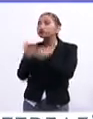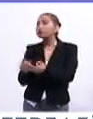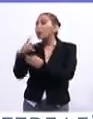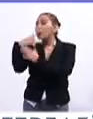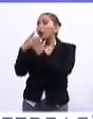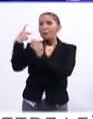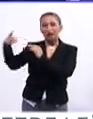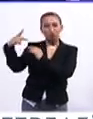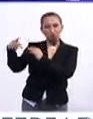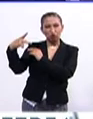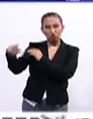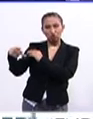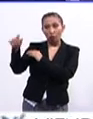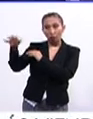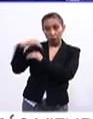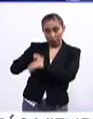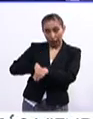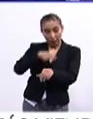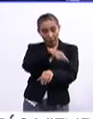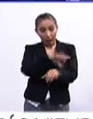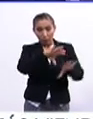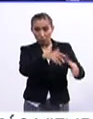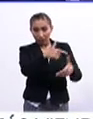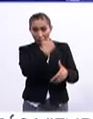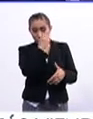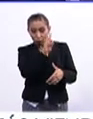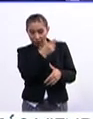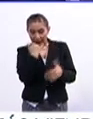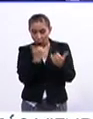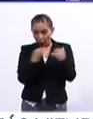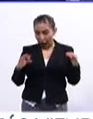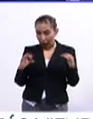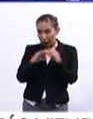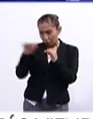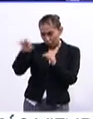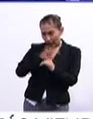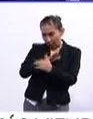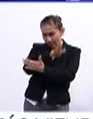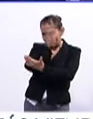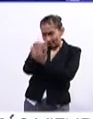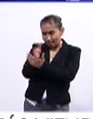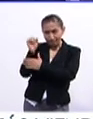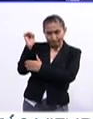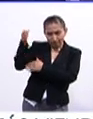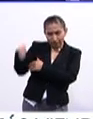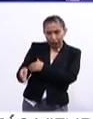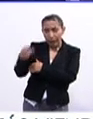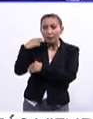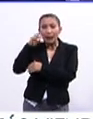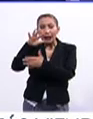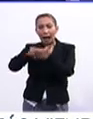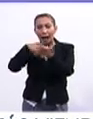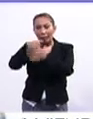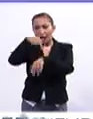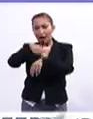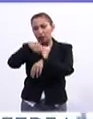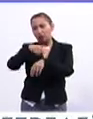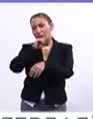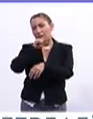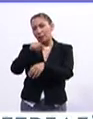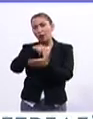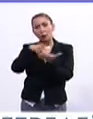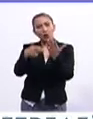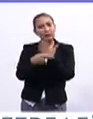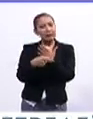los planes de estudio sean de interés para la comunidad, que haya también la apertura. Vemos las cuestiones de calendarios, porque sin duda el